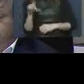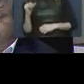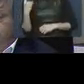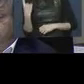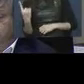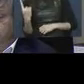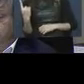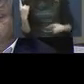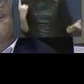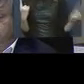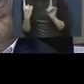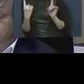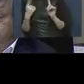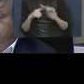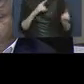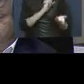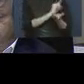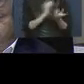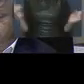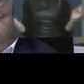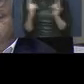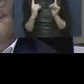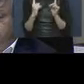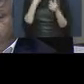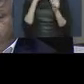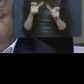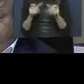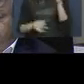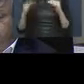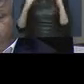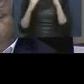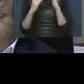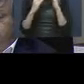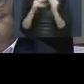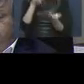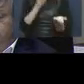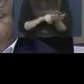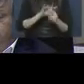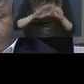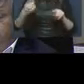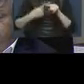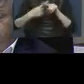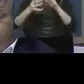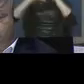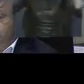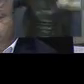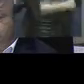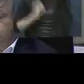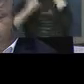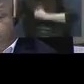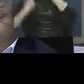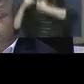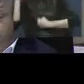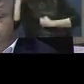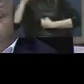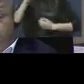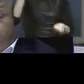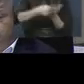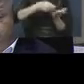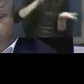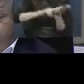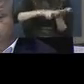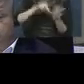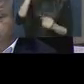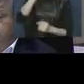una mayor racionalidad. Yo espero que los tribunales tributarios terminen con los abusos que tienen los grandes contribuyentes y las ventajas y privilegios que muchas